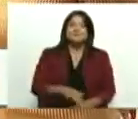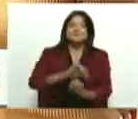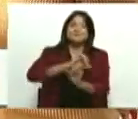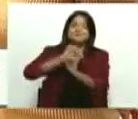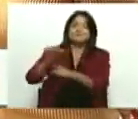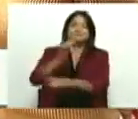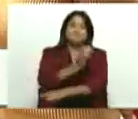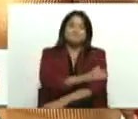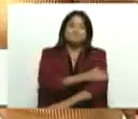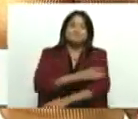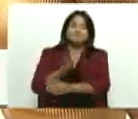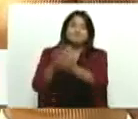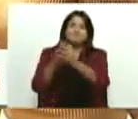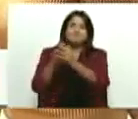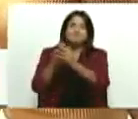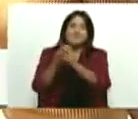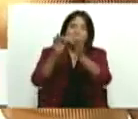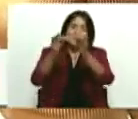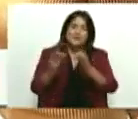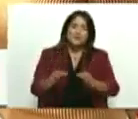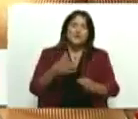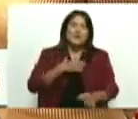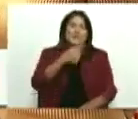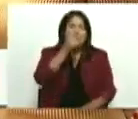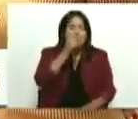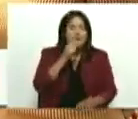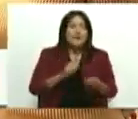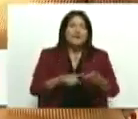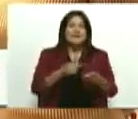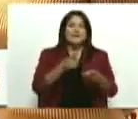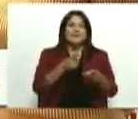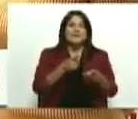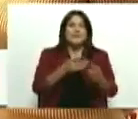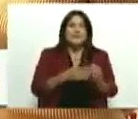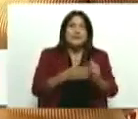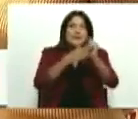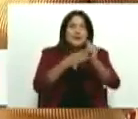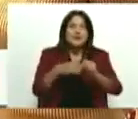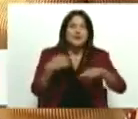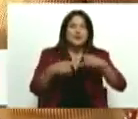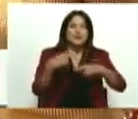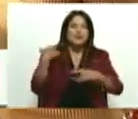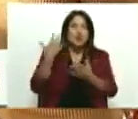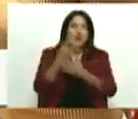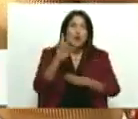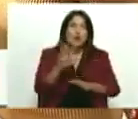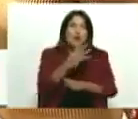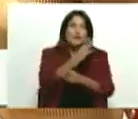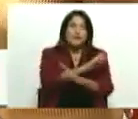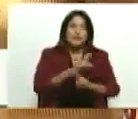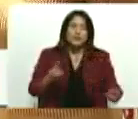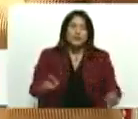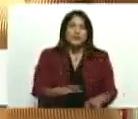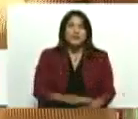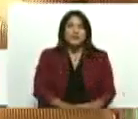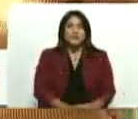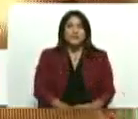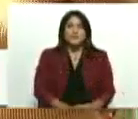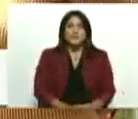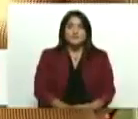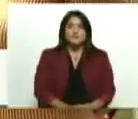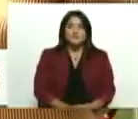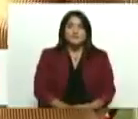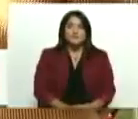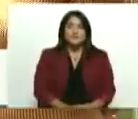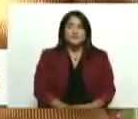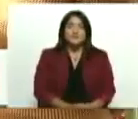del imperialismo estaba Jorge Rodríguez, estaba Fabricio Ojeda, estaba Livia Gouverneur, estaba el Chema Saer,